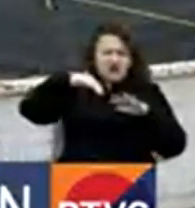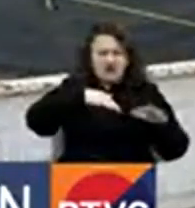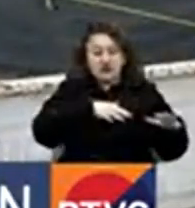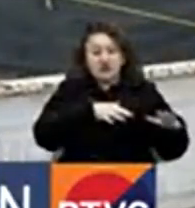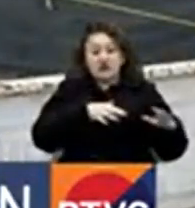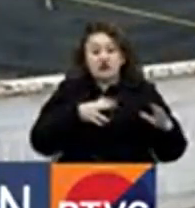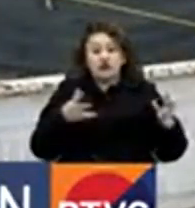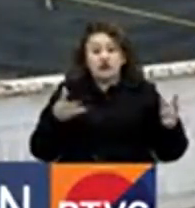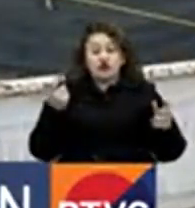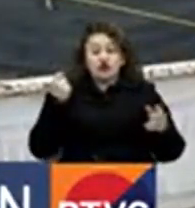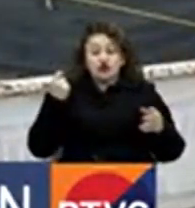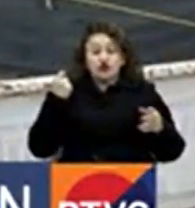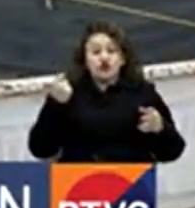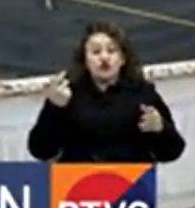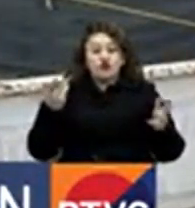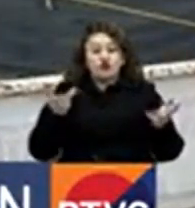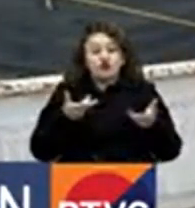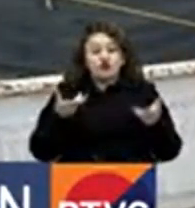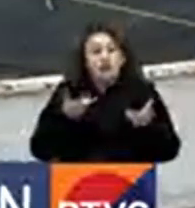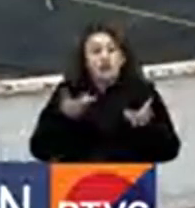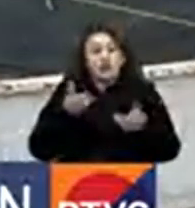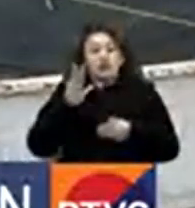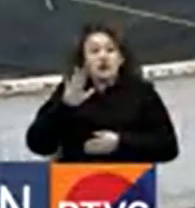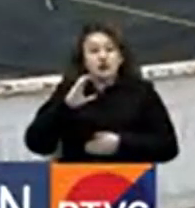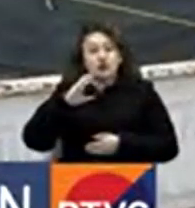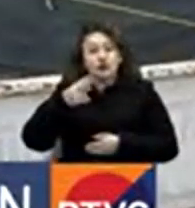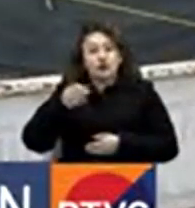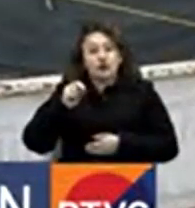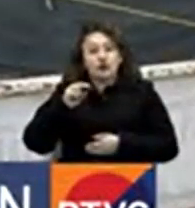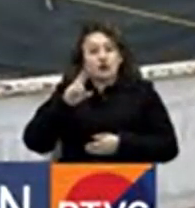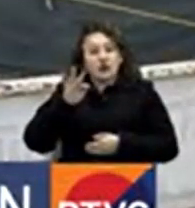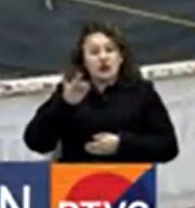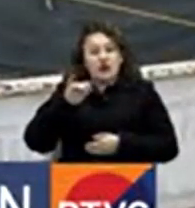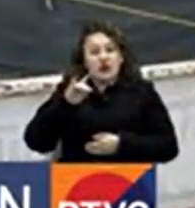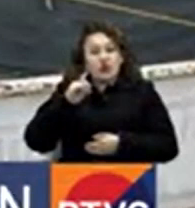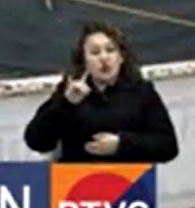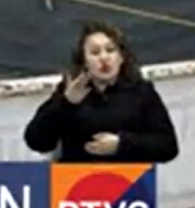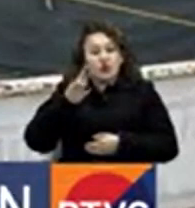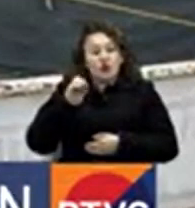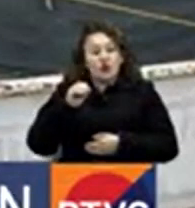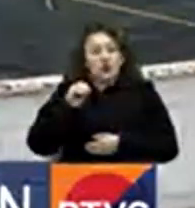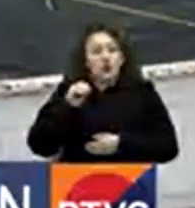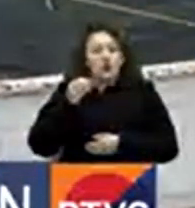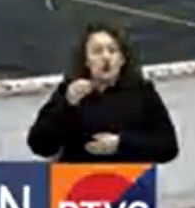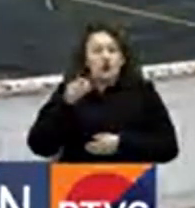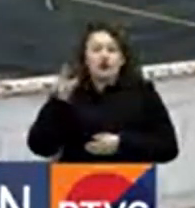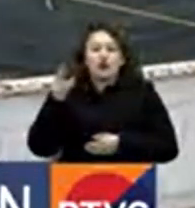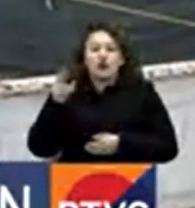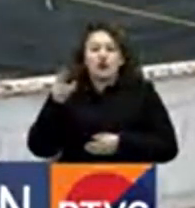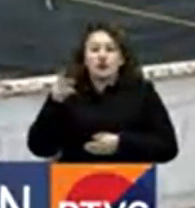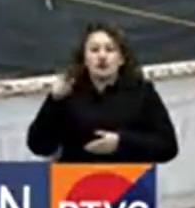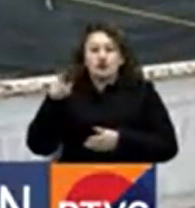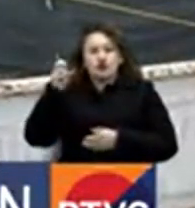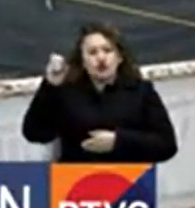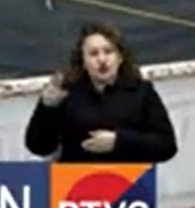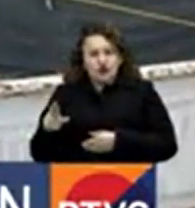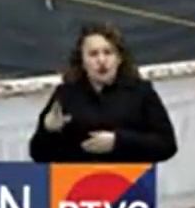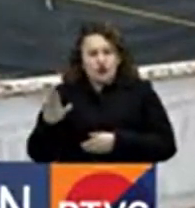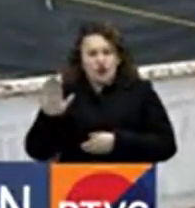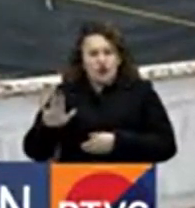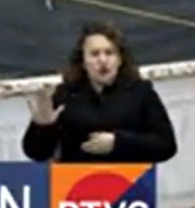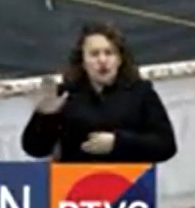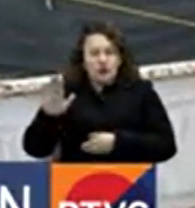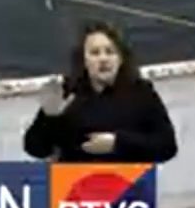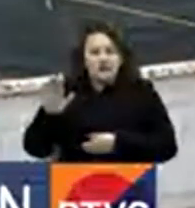presentado en las últimas horas en el sector de Chontaduro, en el municipio de Rosas, al sur de esta región. Toneladas